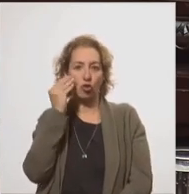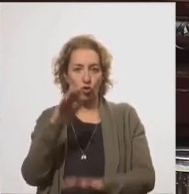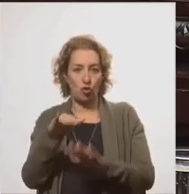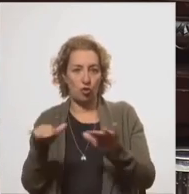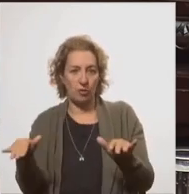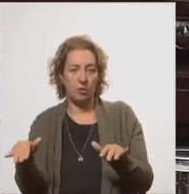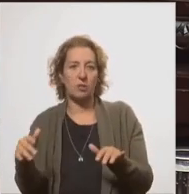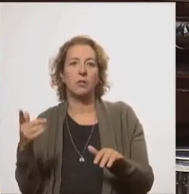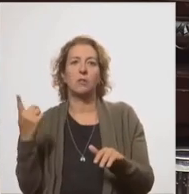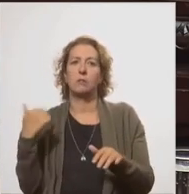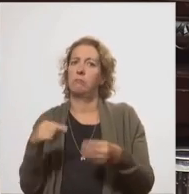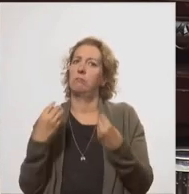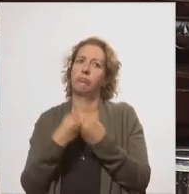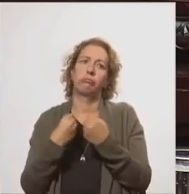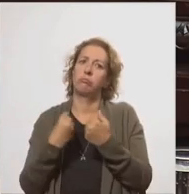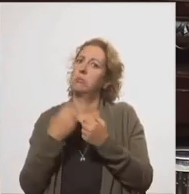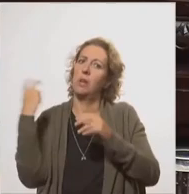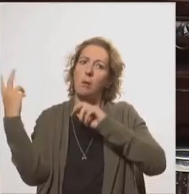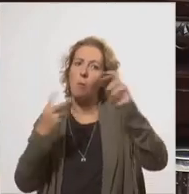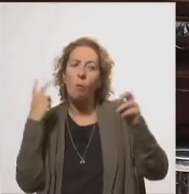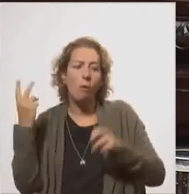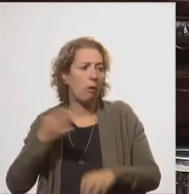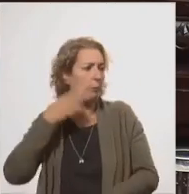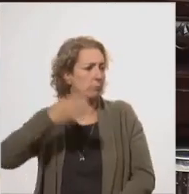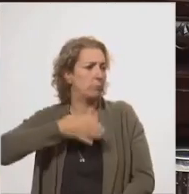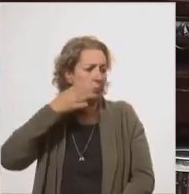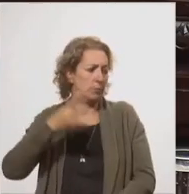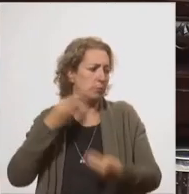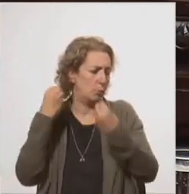que participaron numerosas organizaciones